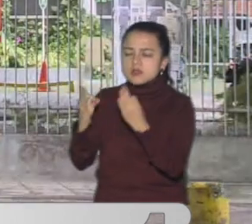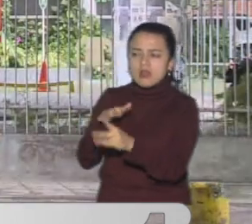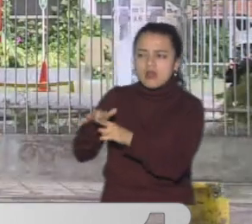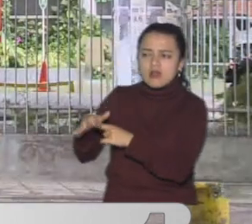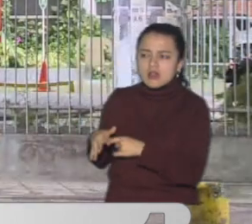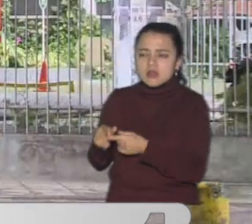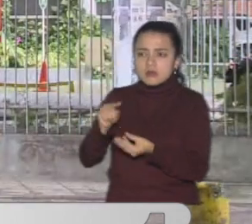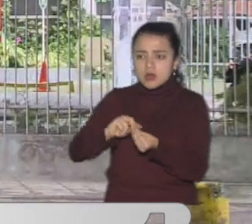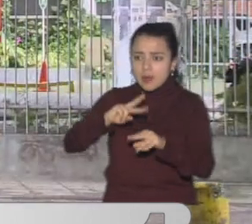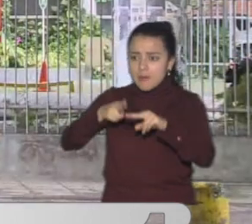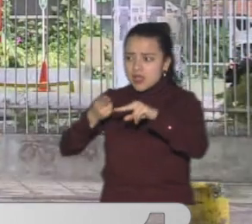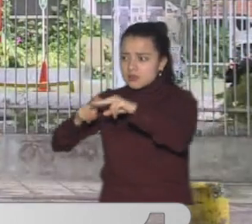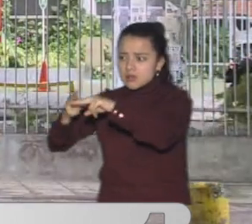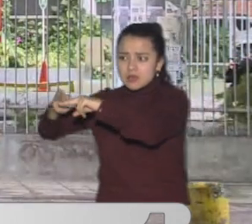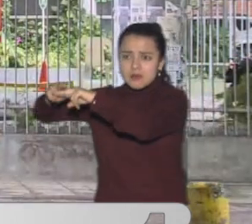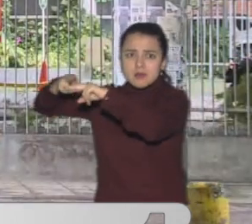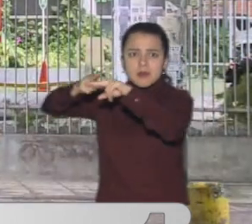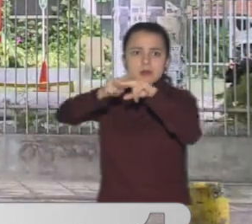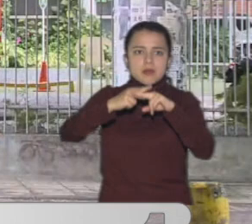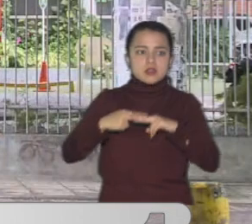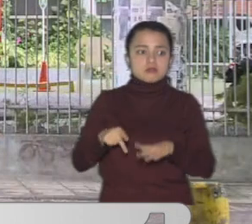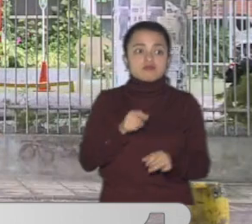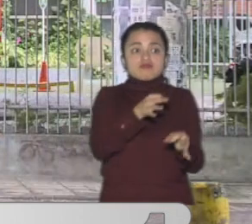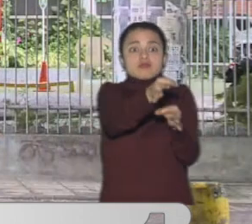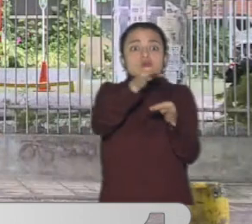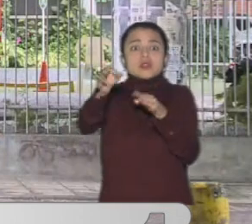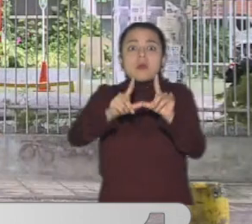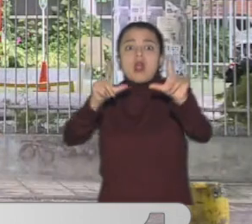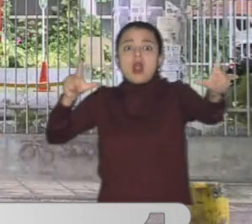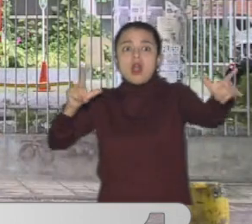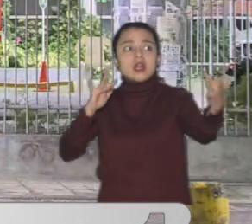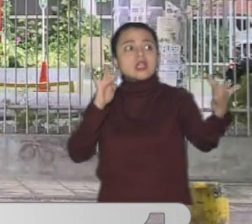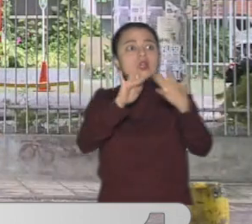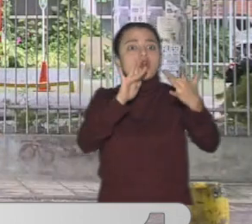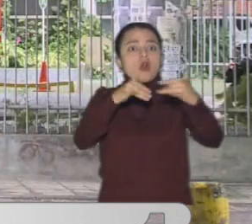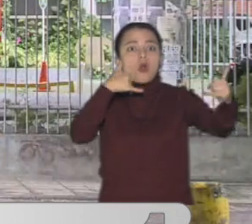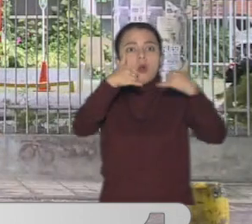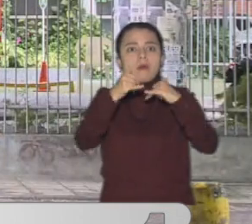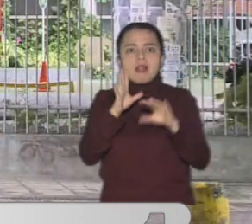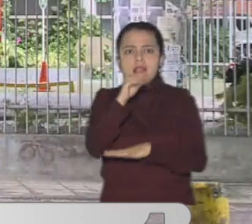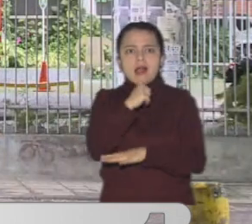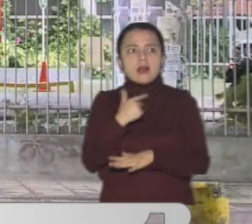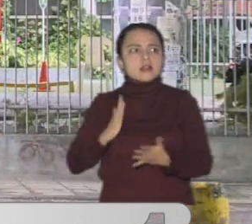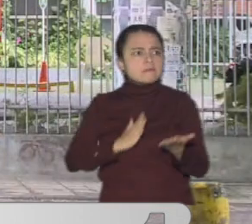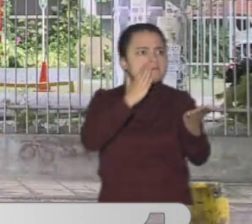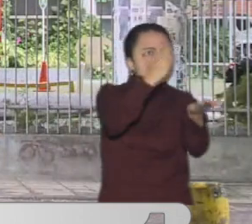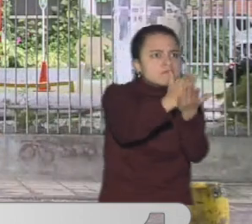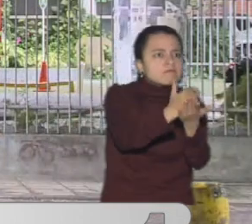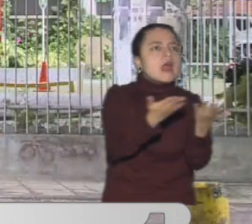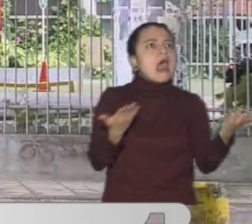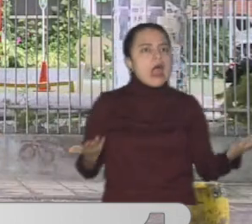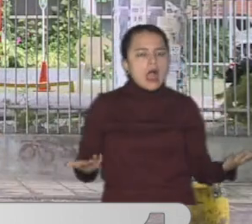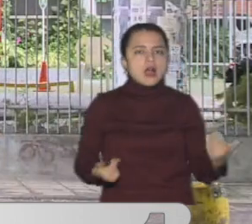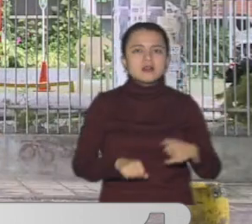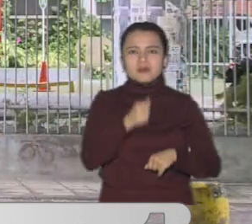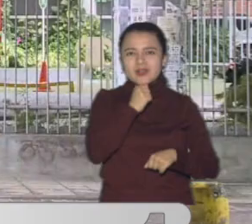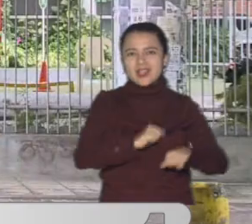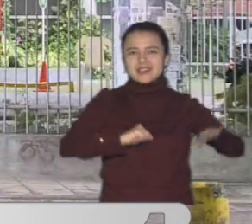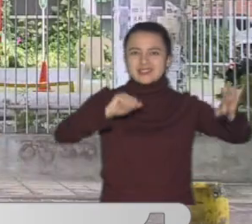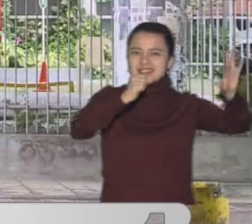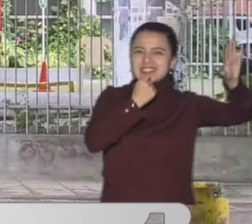invierno, porque hay algunas zonas completamente incomunicadas por derrumbes, especialmente en el centro del departamento, también crecientes